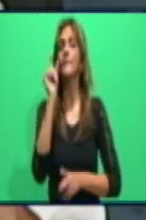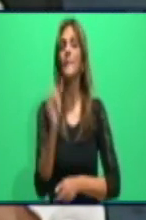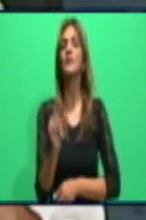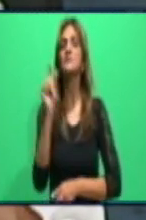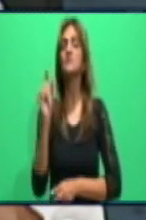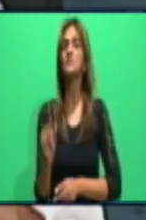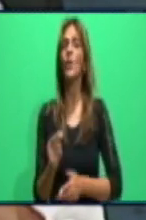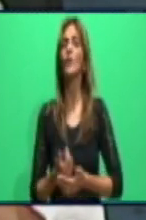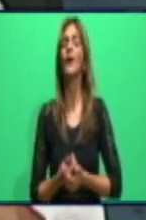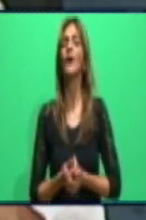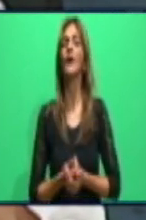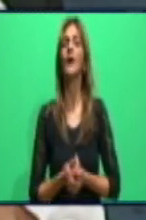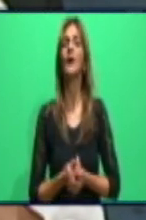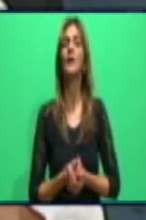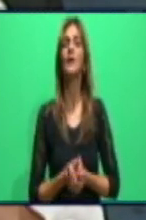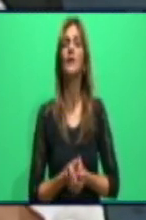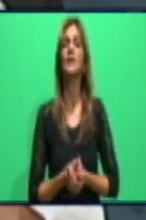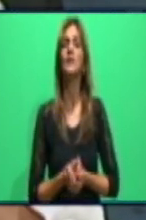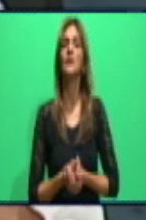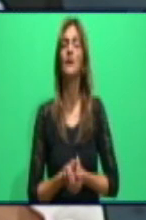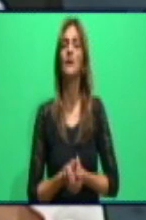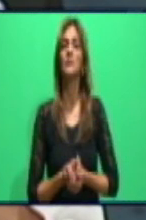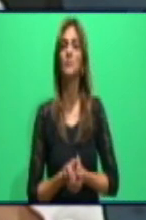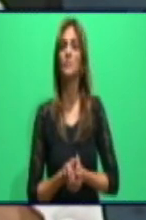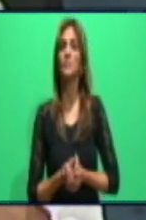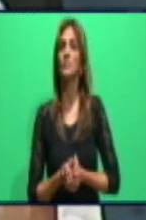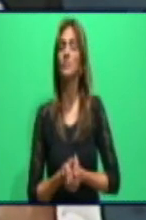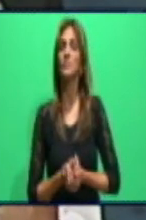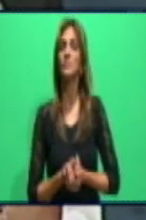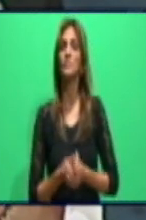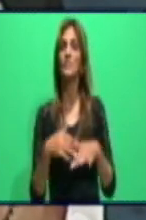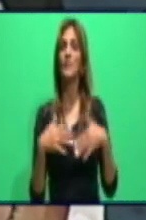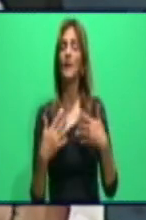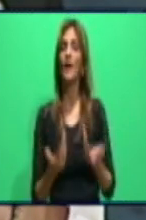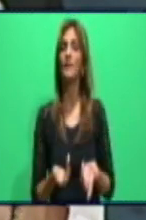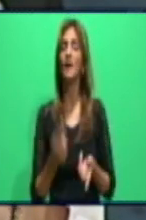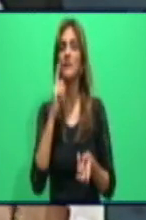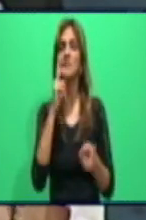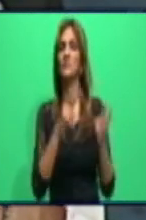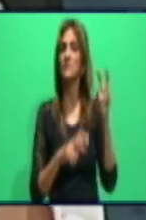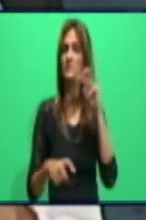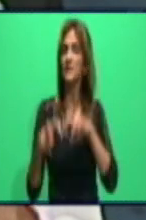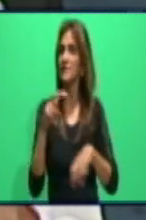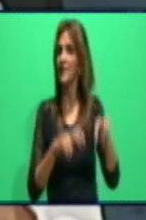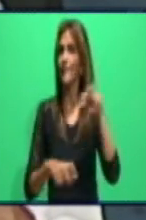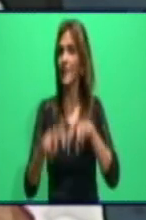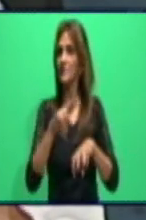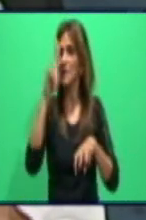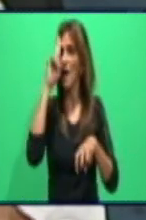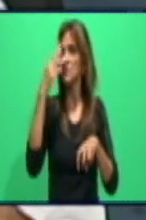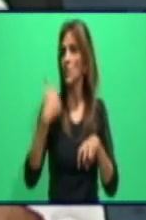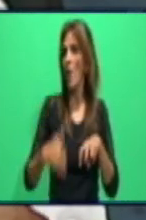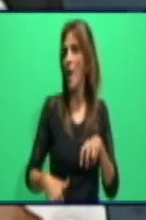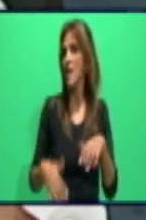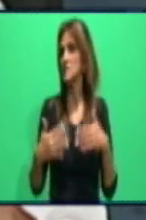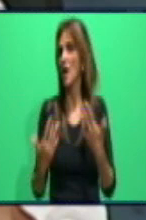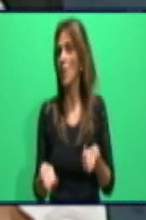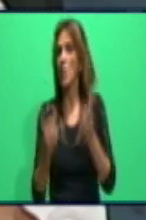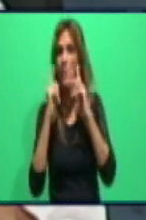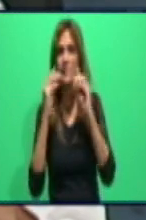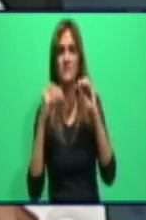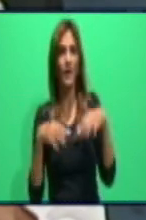sujeto a la administración de cualquier producto de investigación en los últimos tres meses además se excluyen